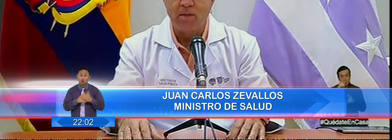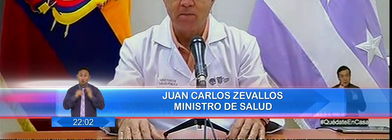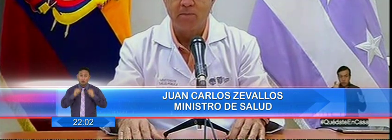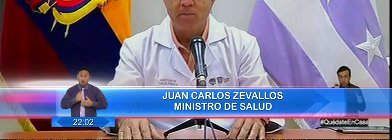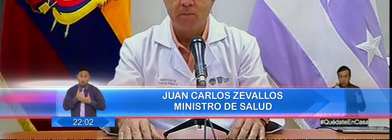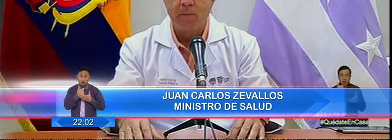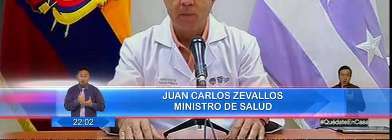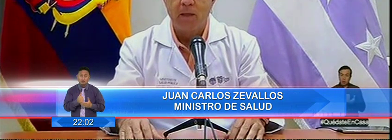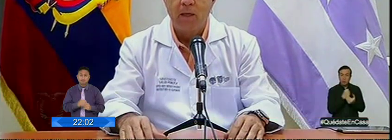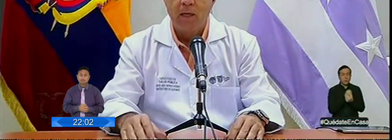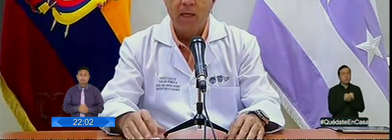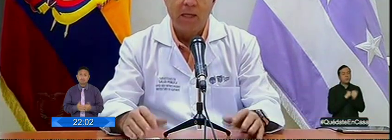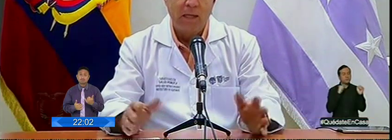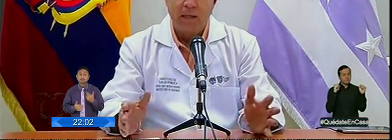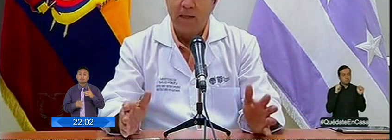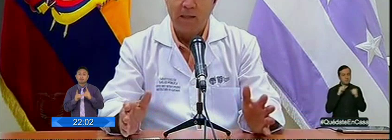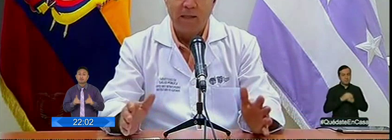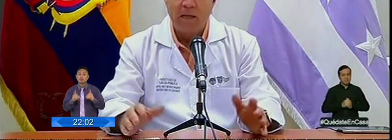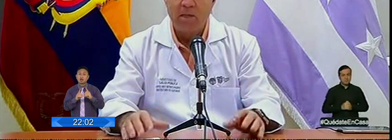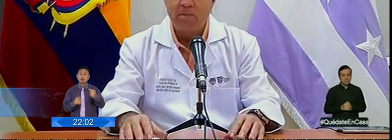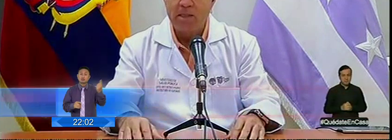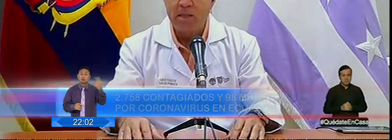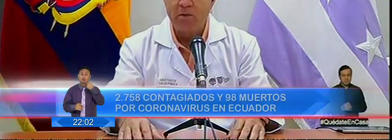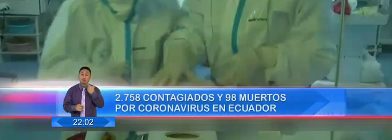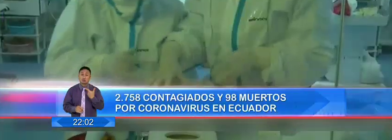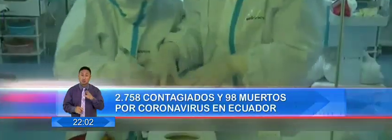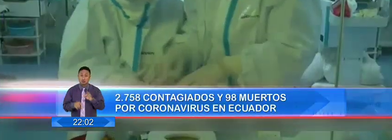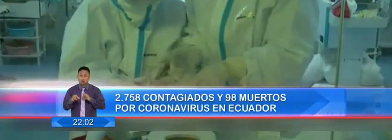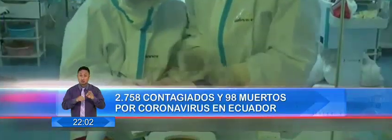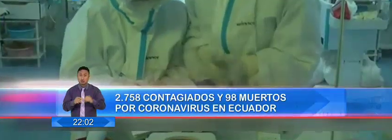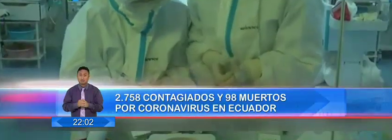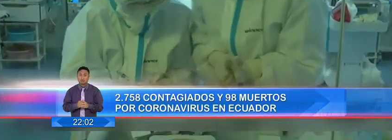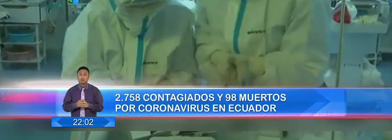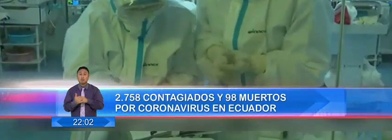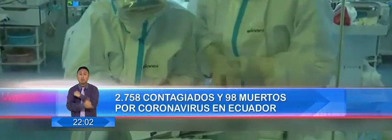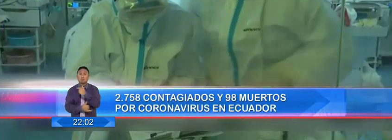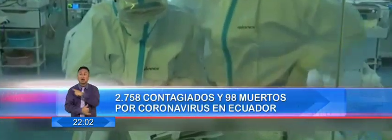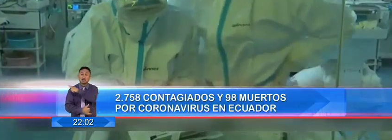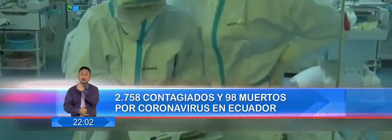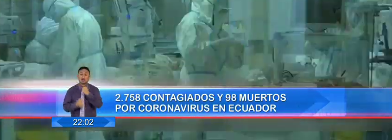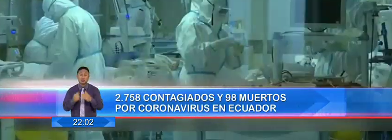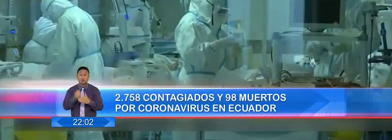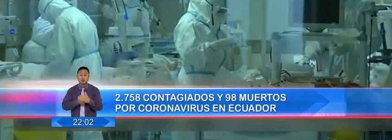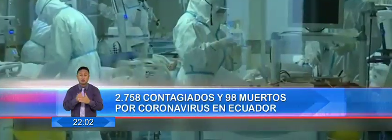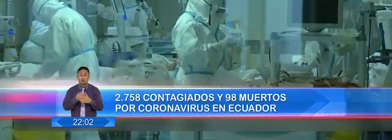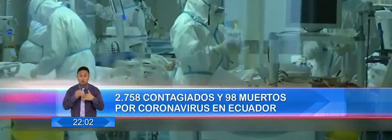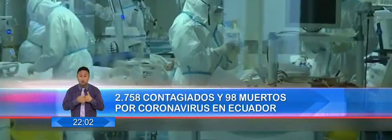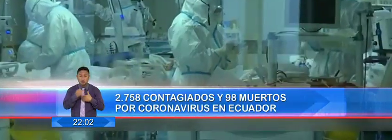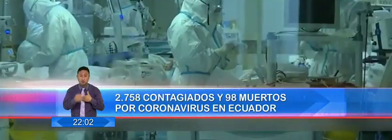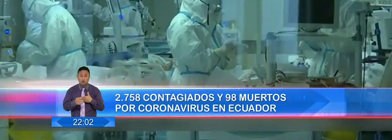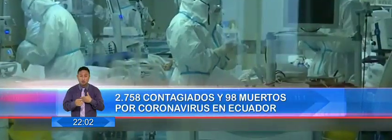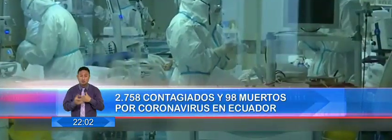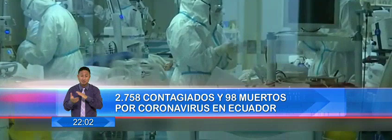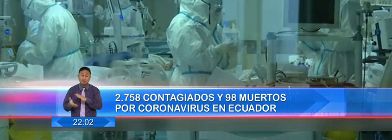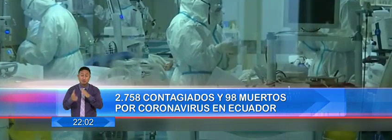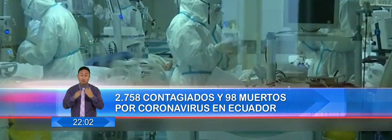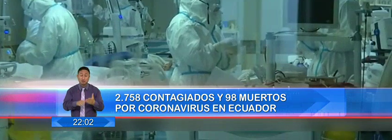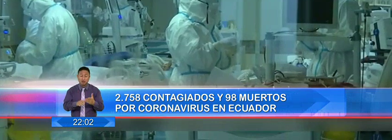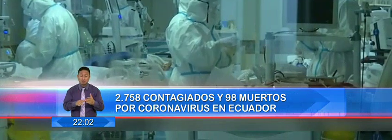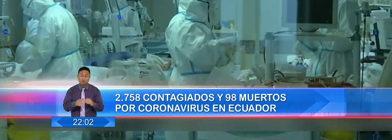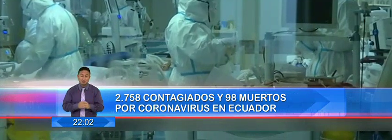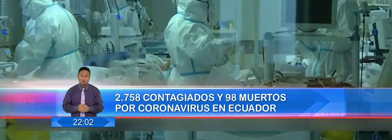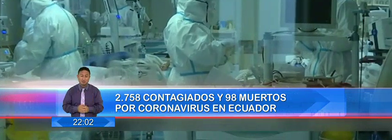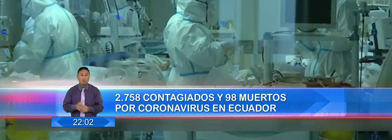frente a estos números del funcionario explicó que en los países que luchan contra el virus la tasa de fatalidad o letalidad